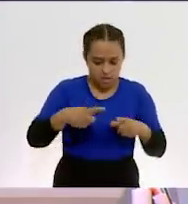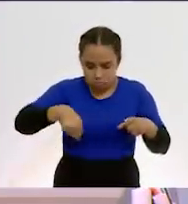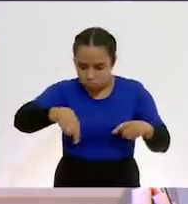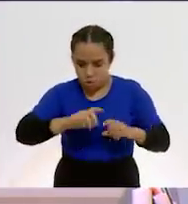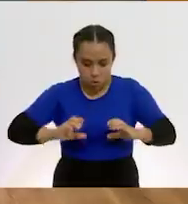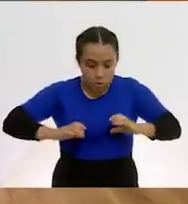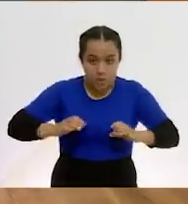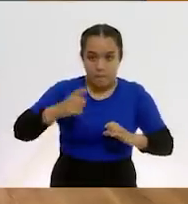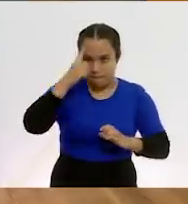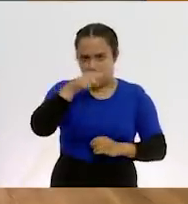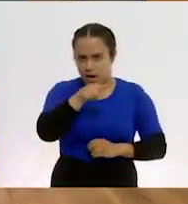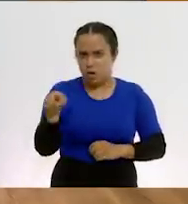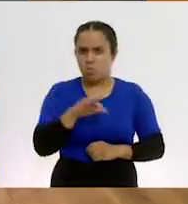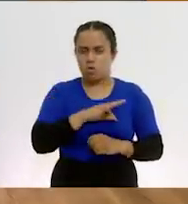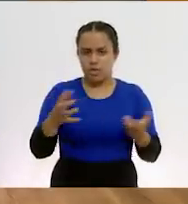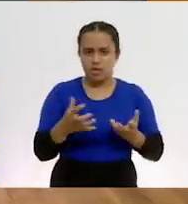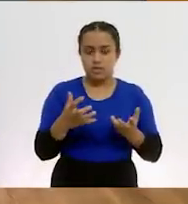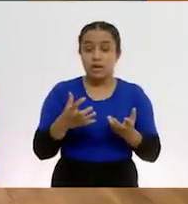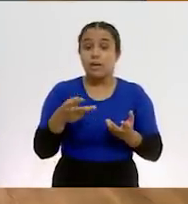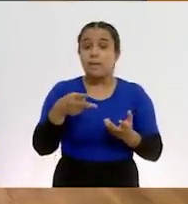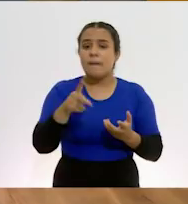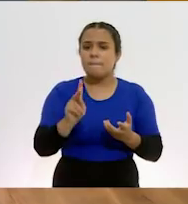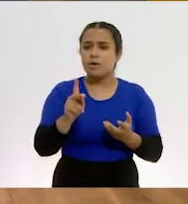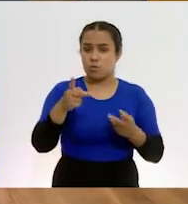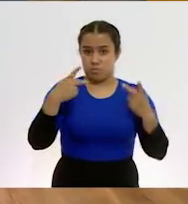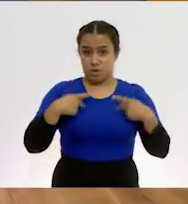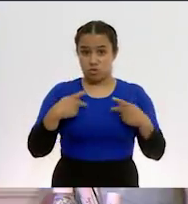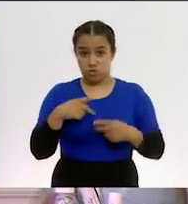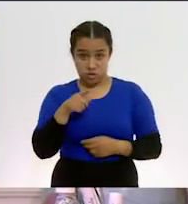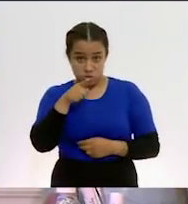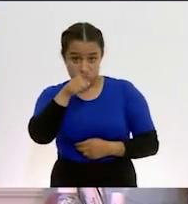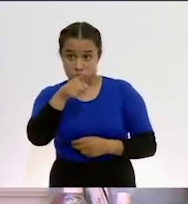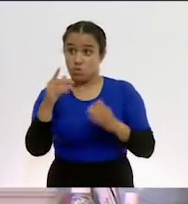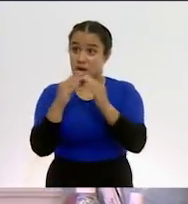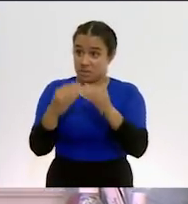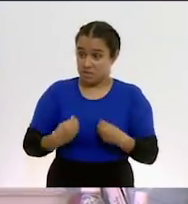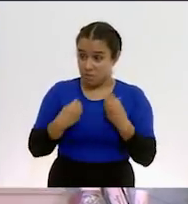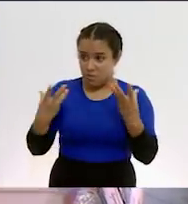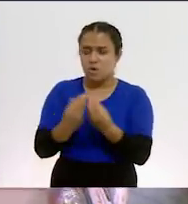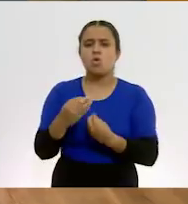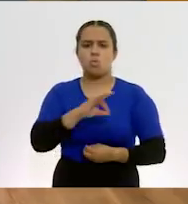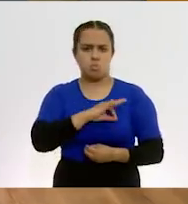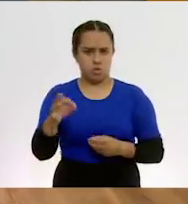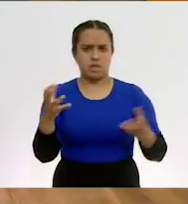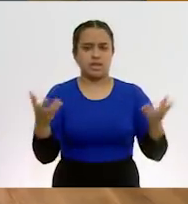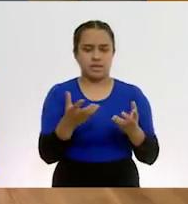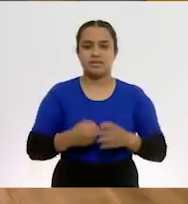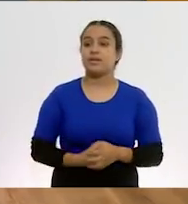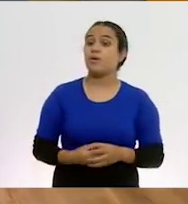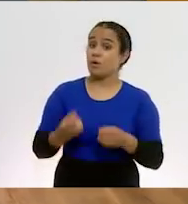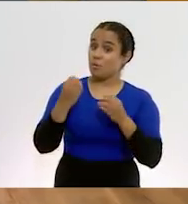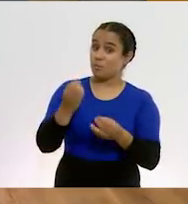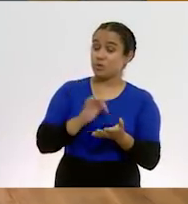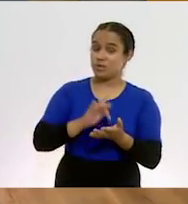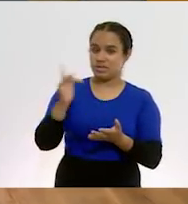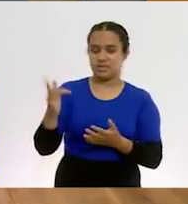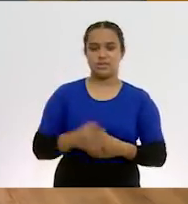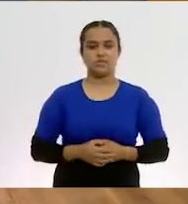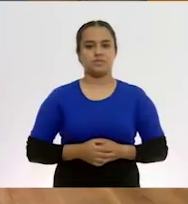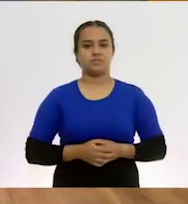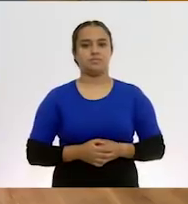actividad. Y que la compartan sobre todo pues con las personas que están en su casa. Ay, muchas gracias. ¿Sale? Y